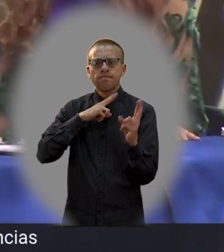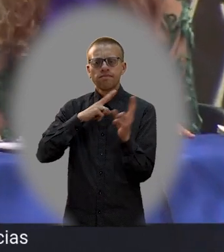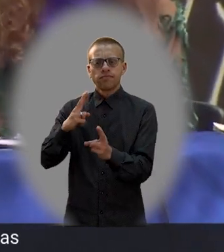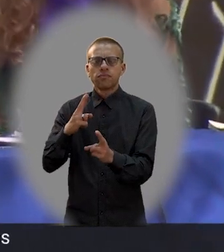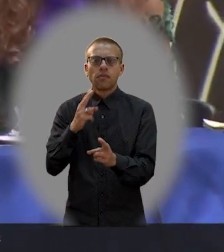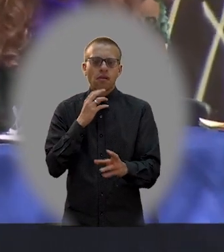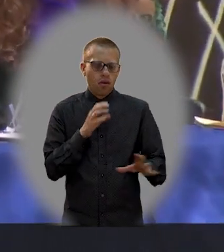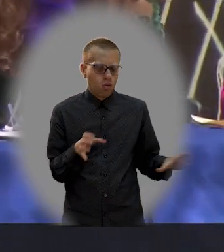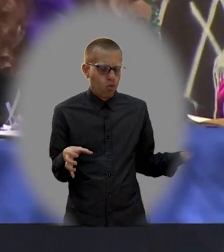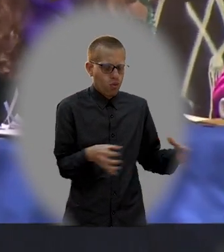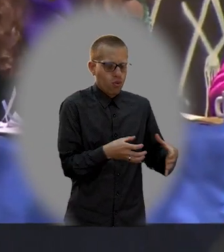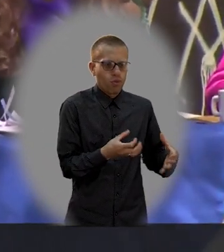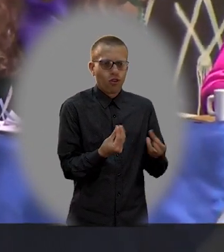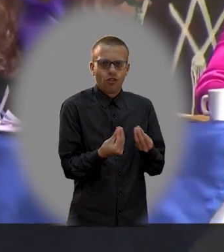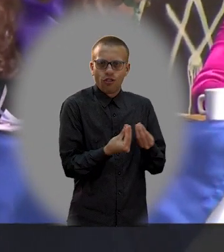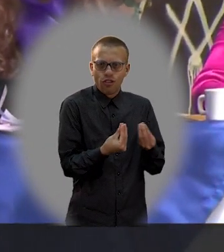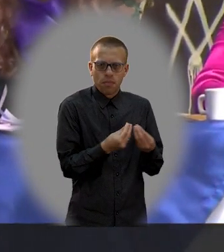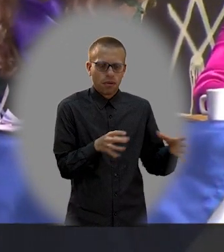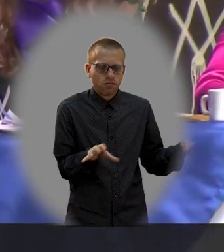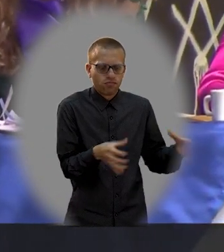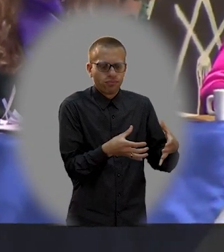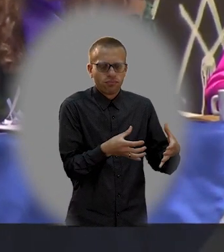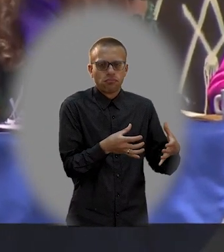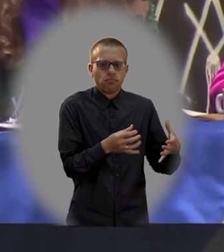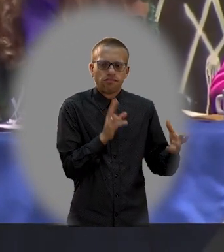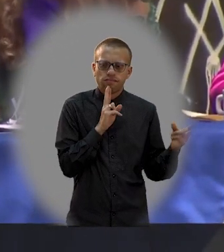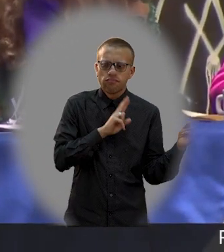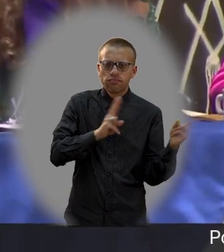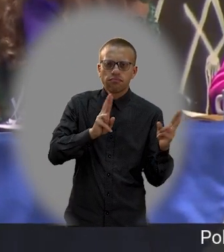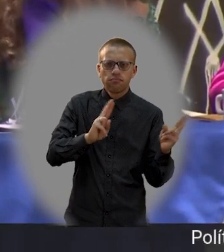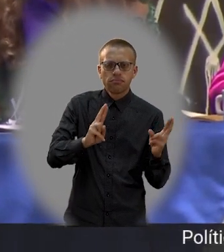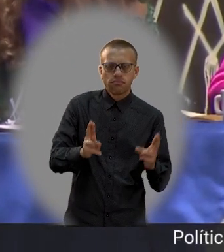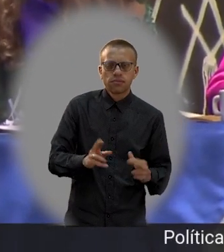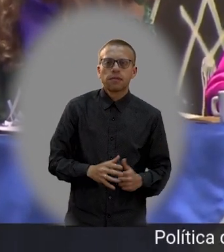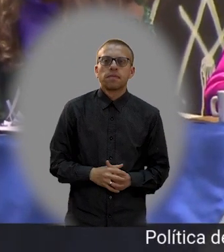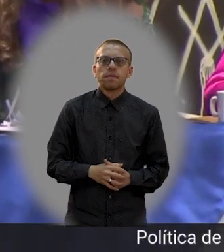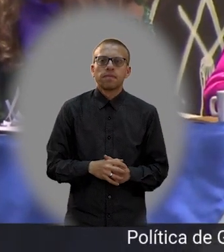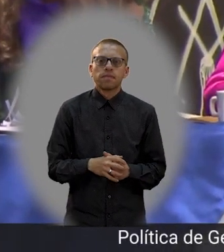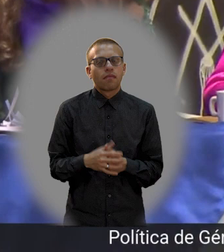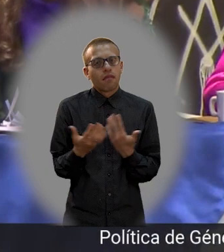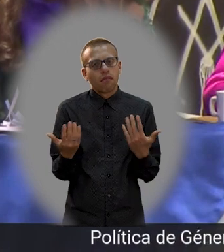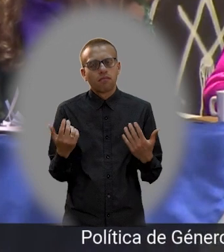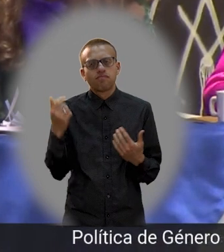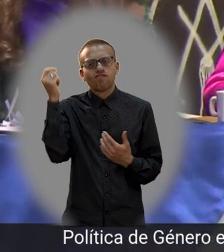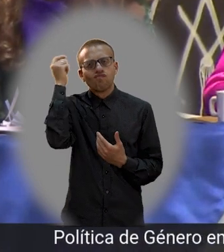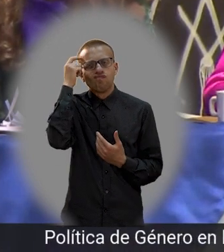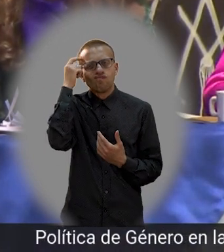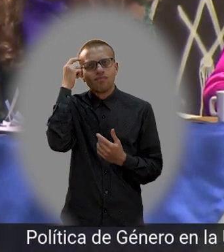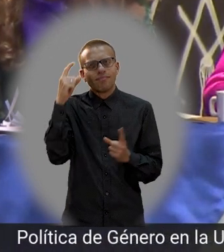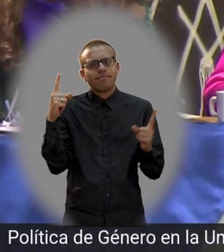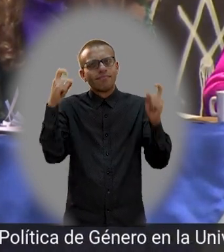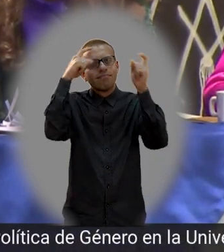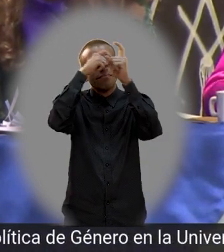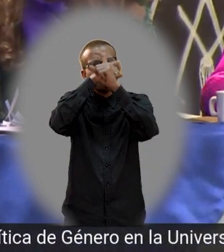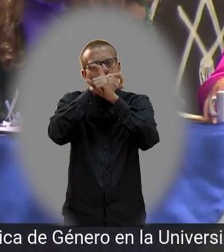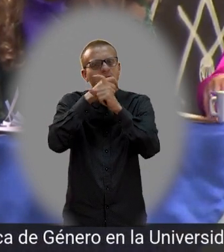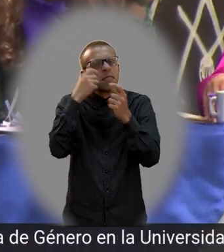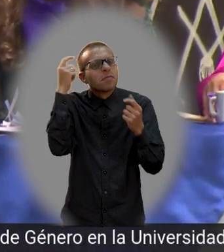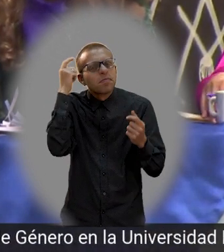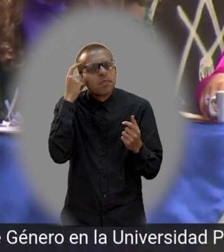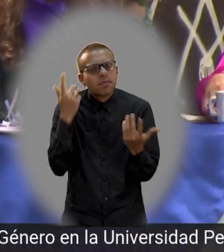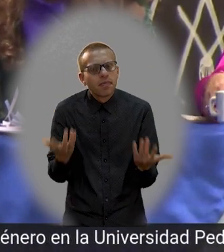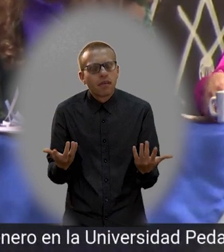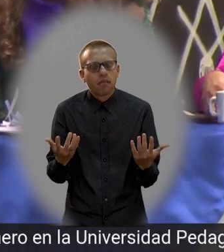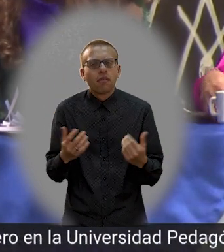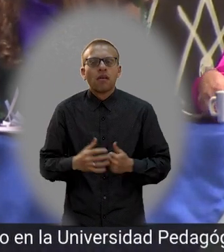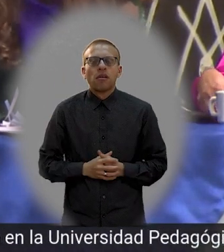colectiva pues con las compas aquí de la juntanza. Y en principio pues pensamos como importante como que se